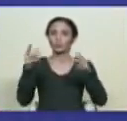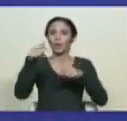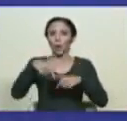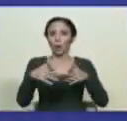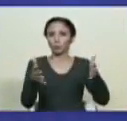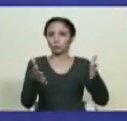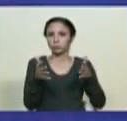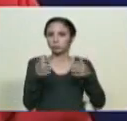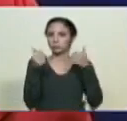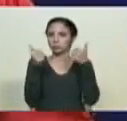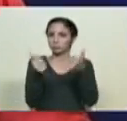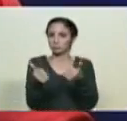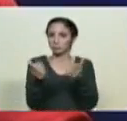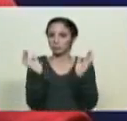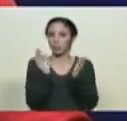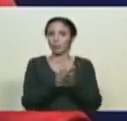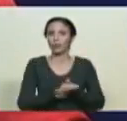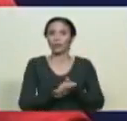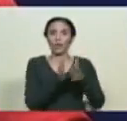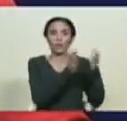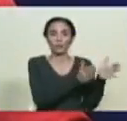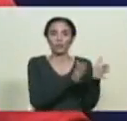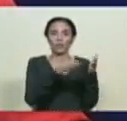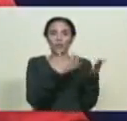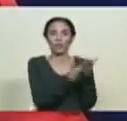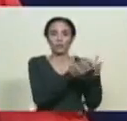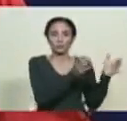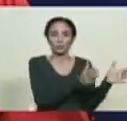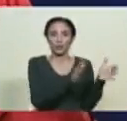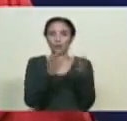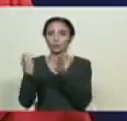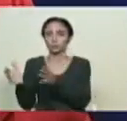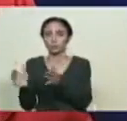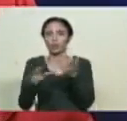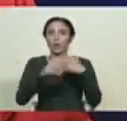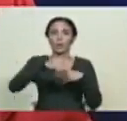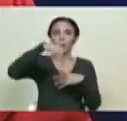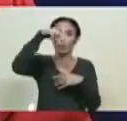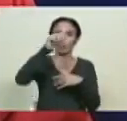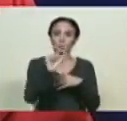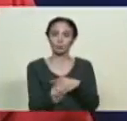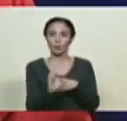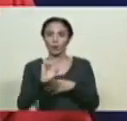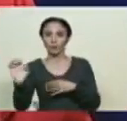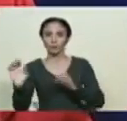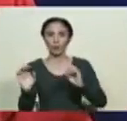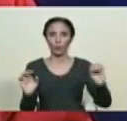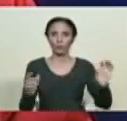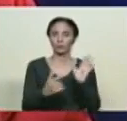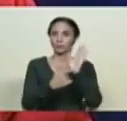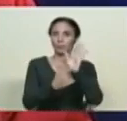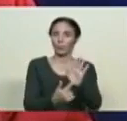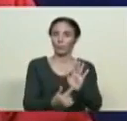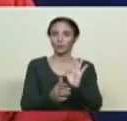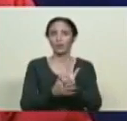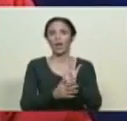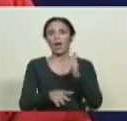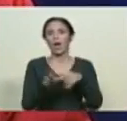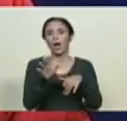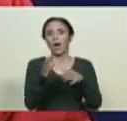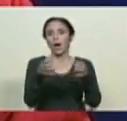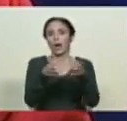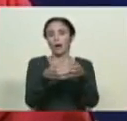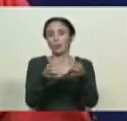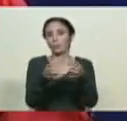triunfo de punta a punta, de norte a sur, de este a oeste. Y si existiera un quinto punto